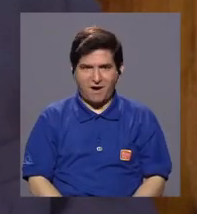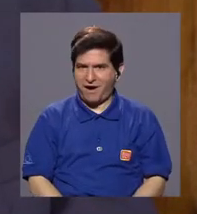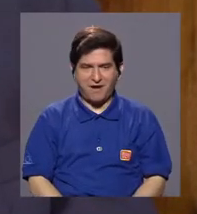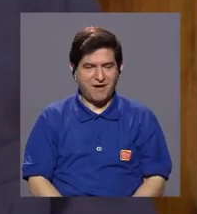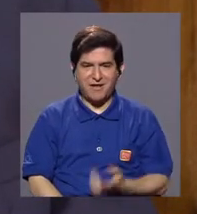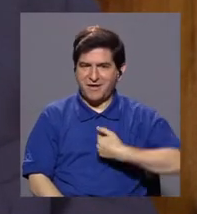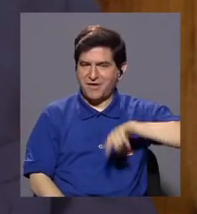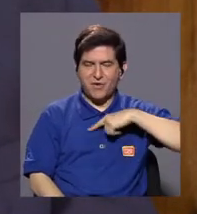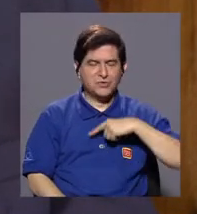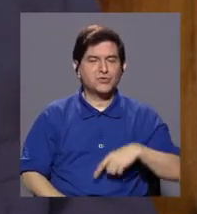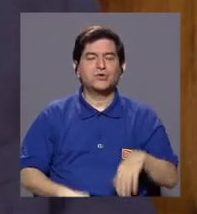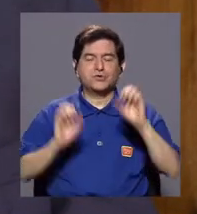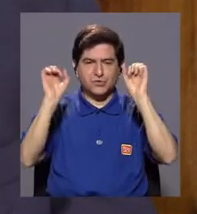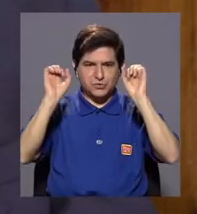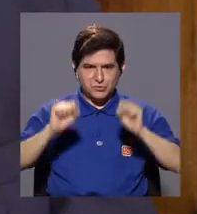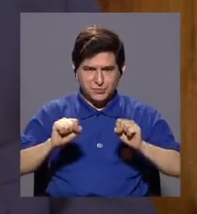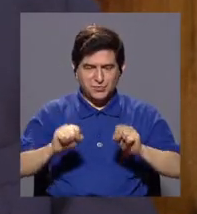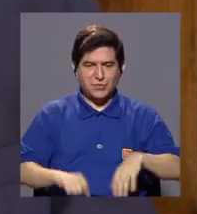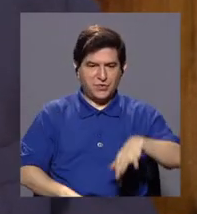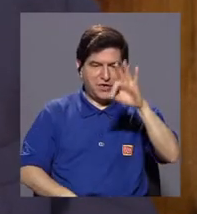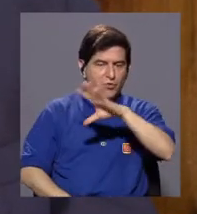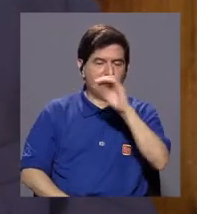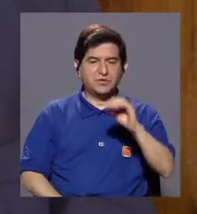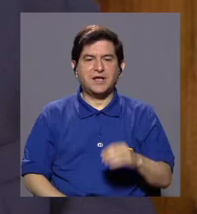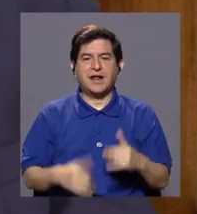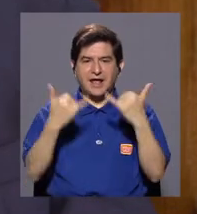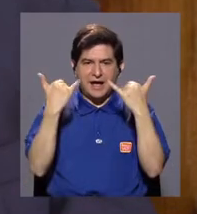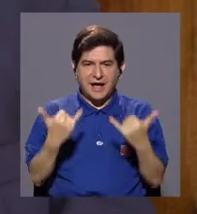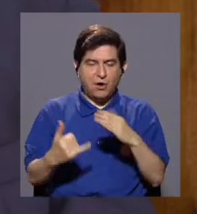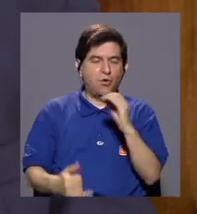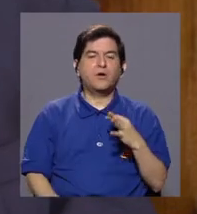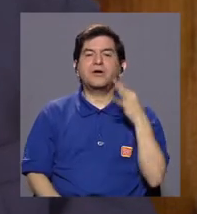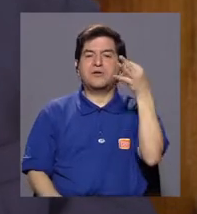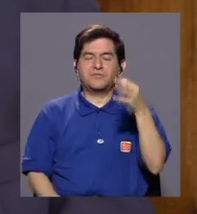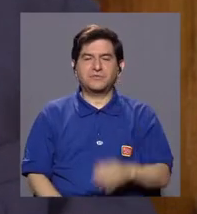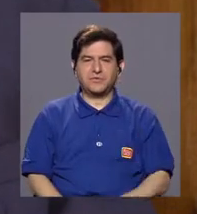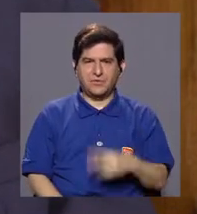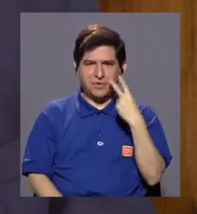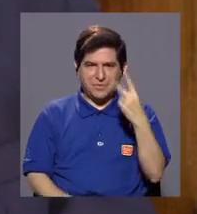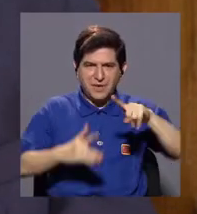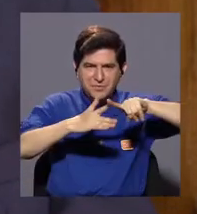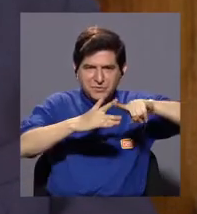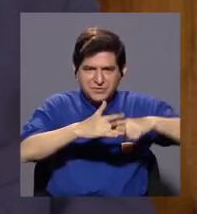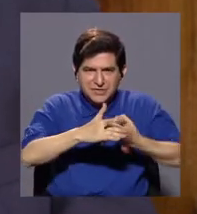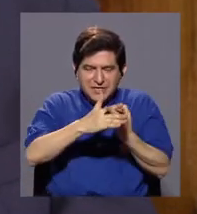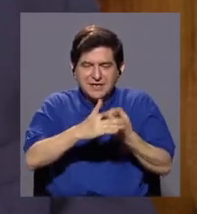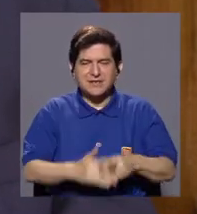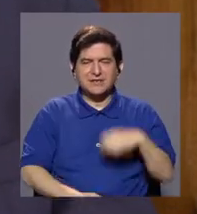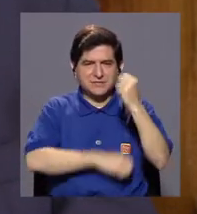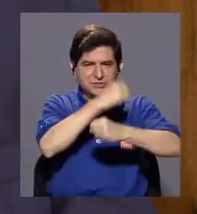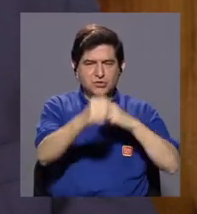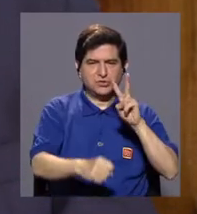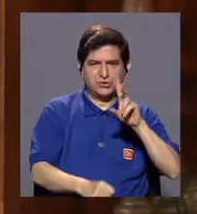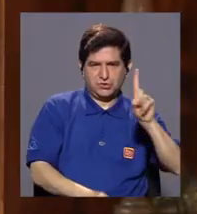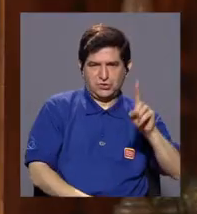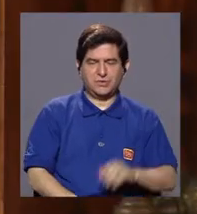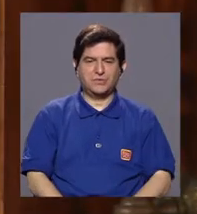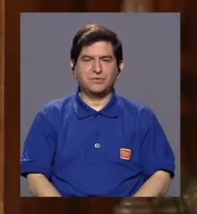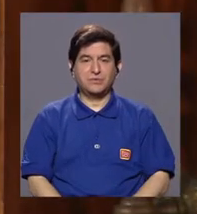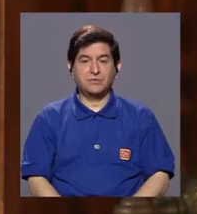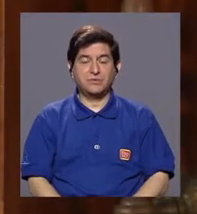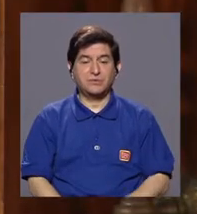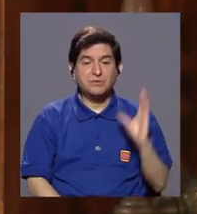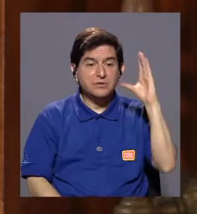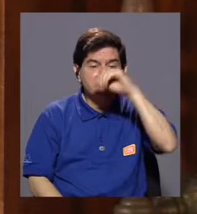nunca la hemos conseguido ni la vamos a conseguir. Veamos lo que es el inicio de este siglo XXI. Veamos lo